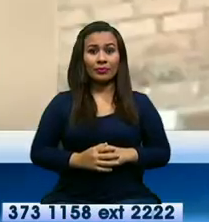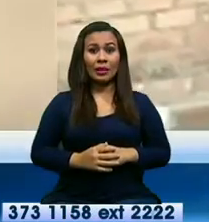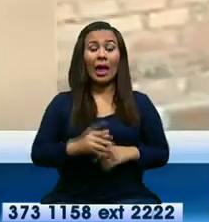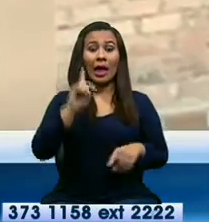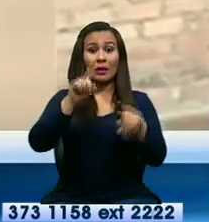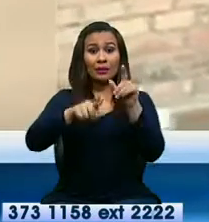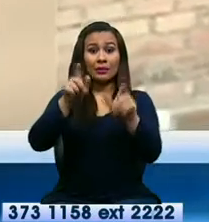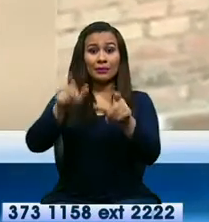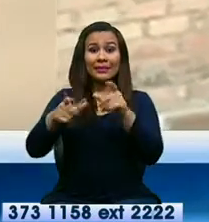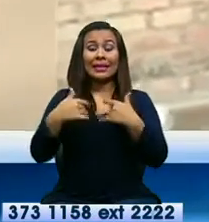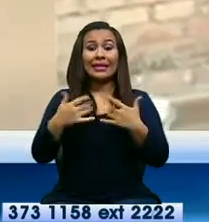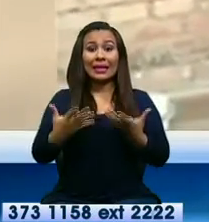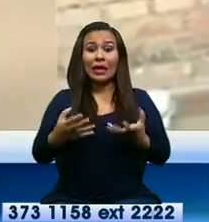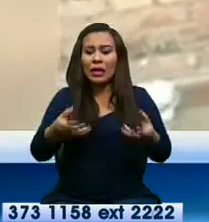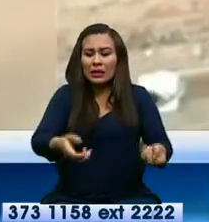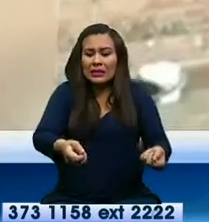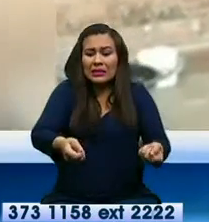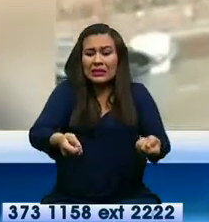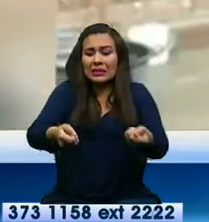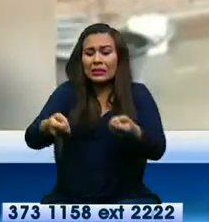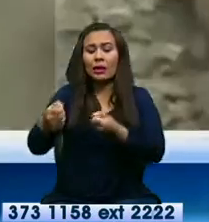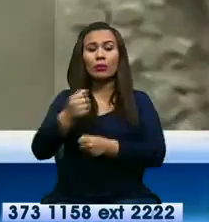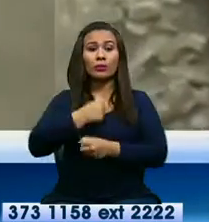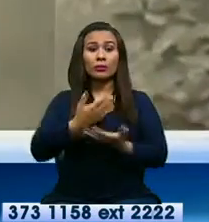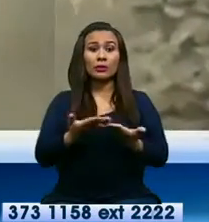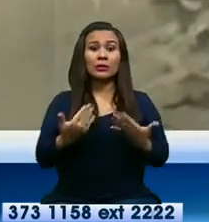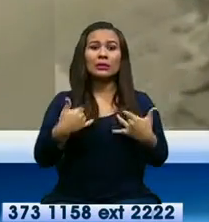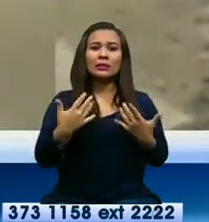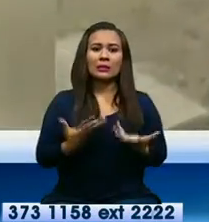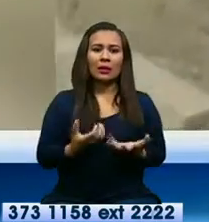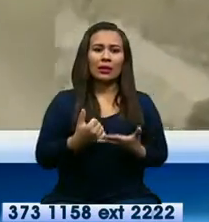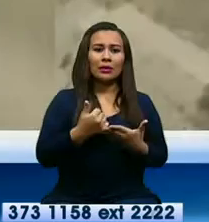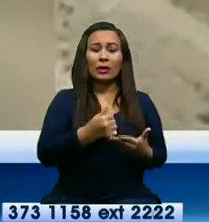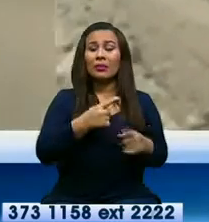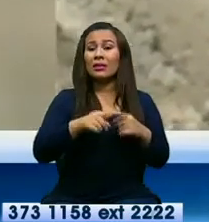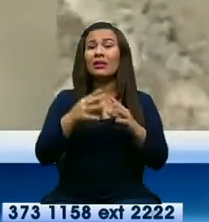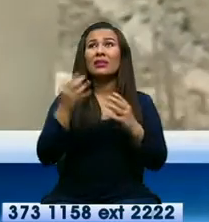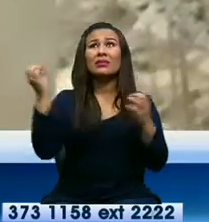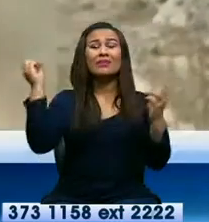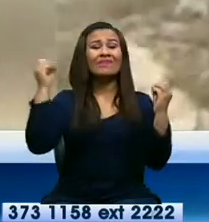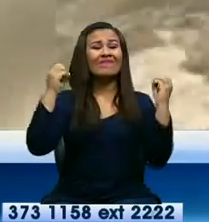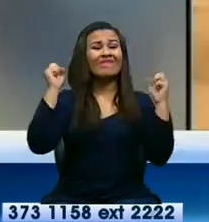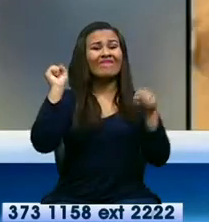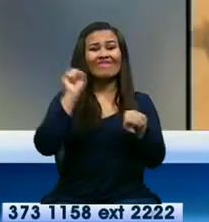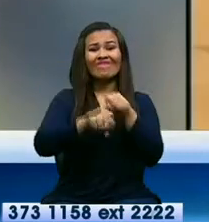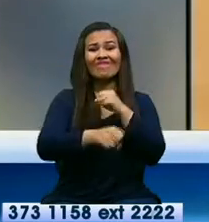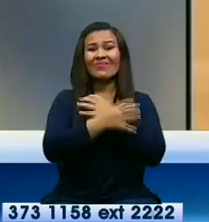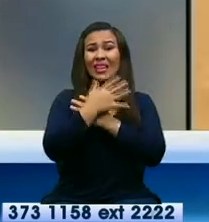Algunos moradores intentaban rescatar sus pertenencias pese a la inclemencia de la naturaleza.